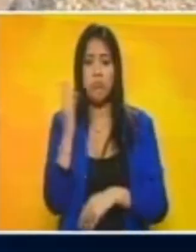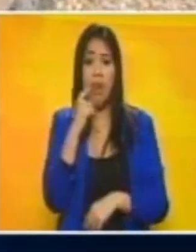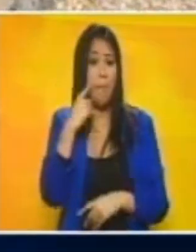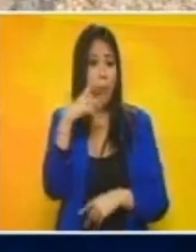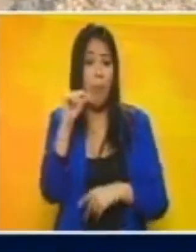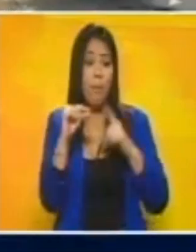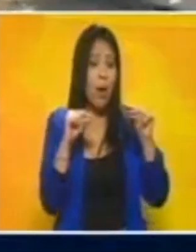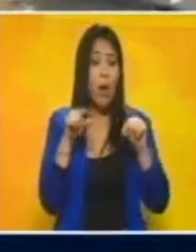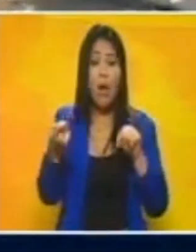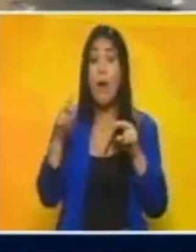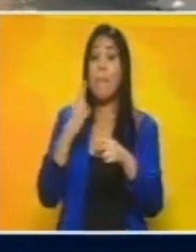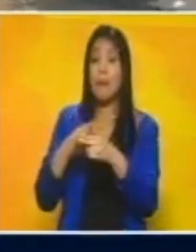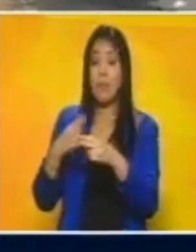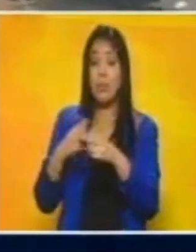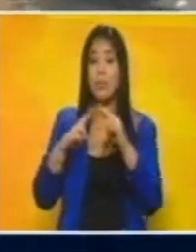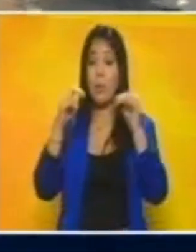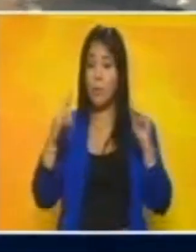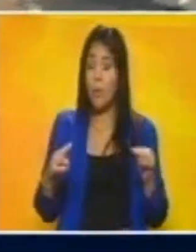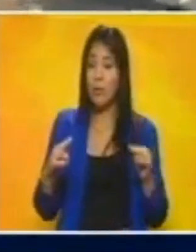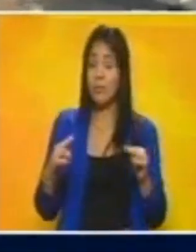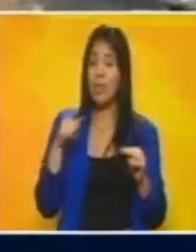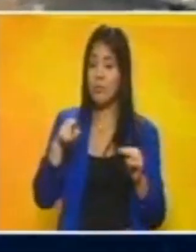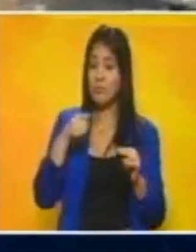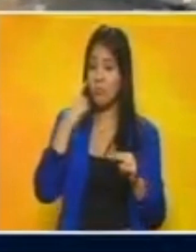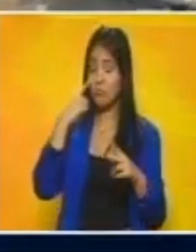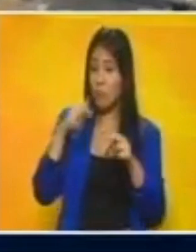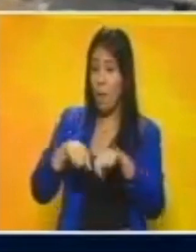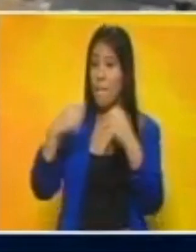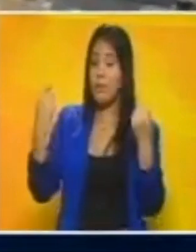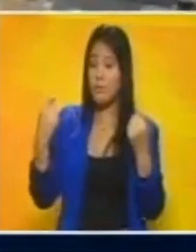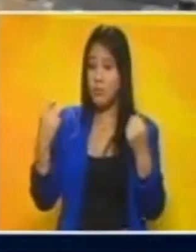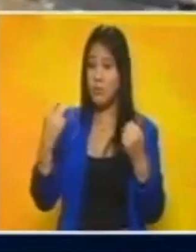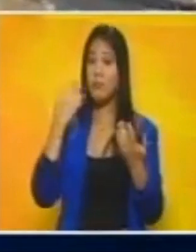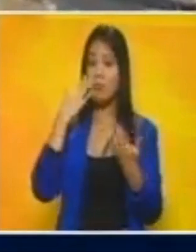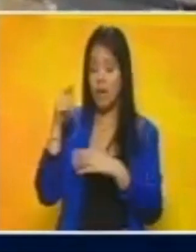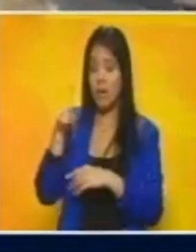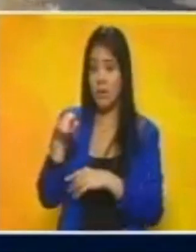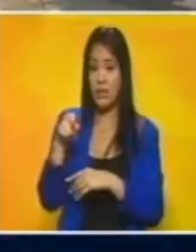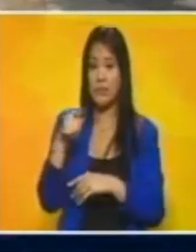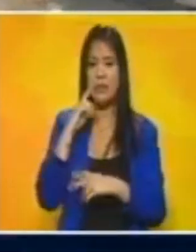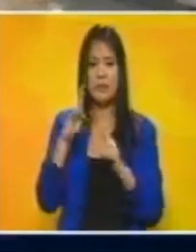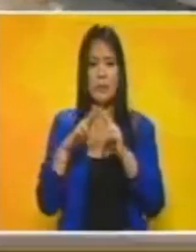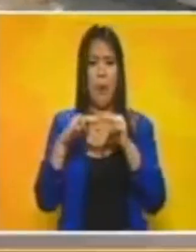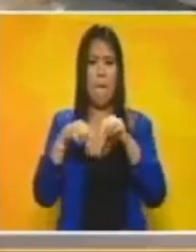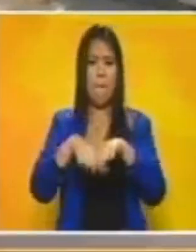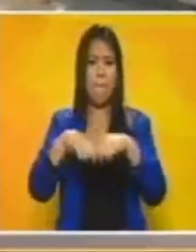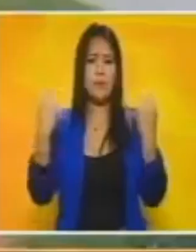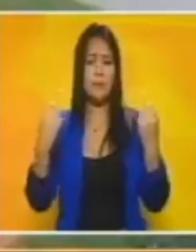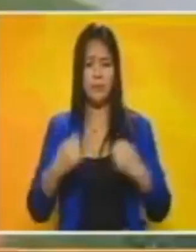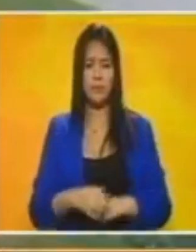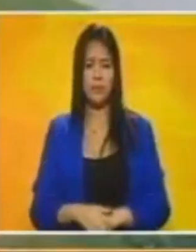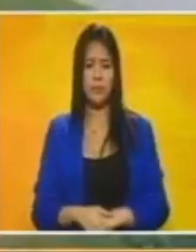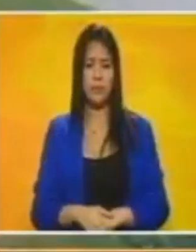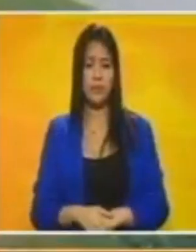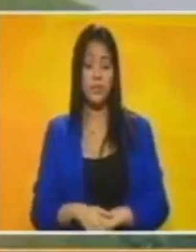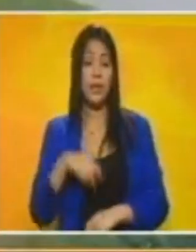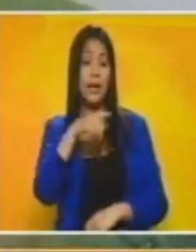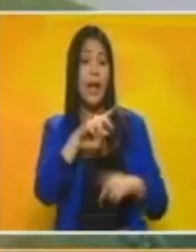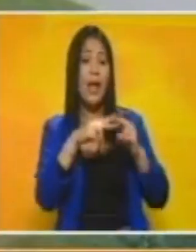quitarnos de aquí porque eso es un peligro, ese puente no va a amanecer acomodado, mire, y amaneció en el suelo. La caída del